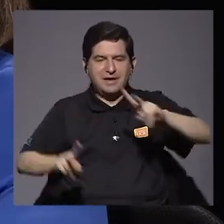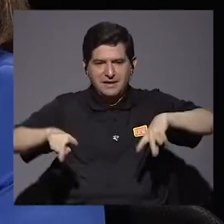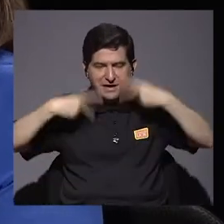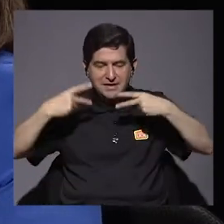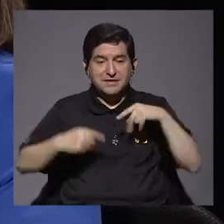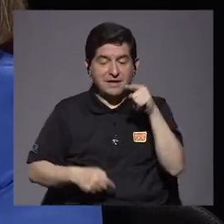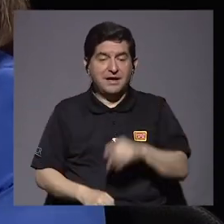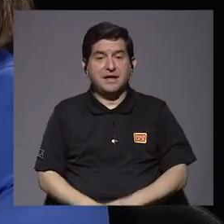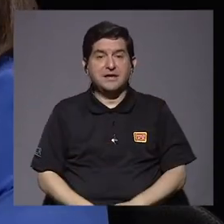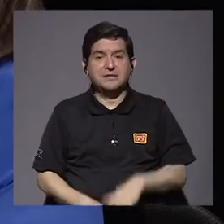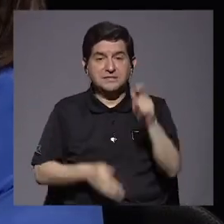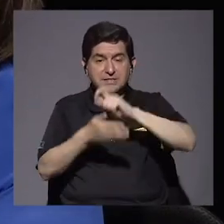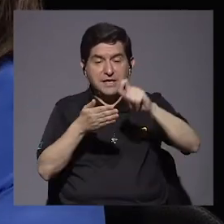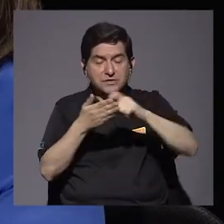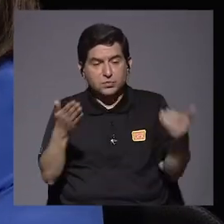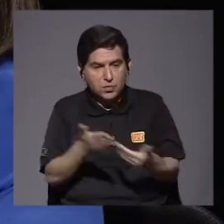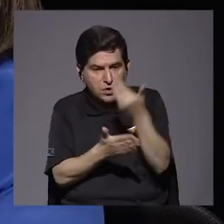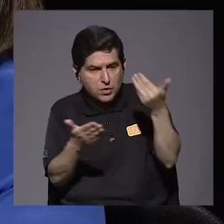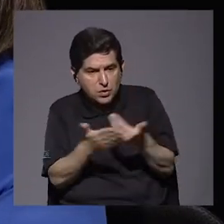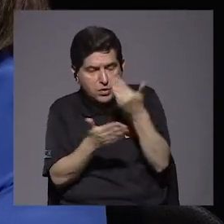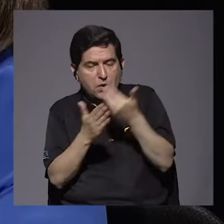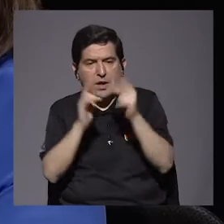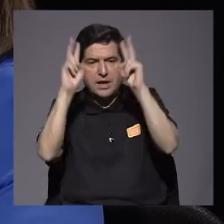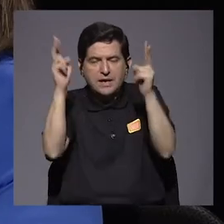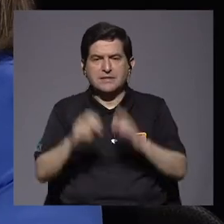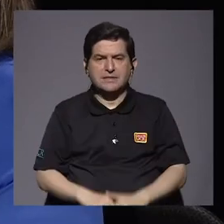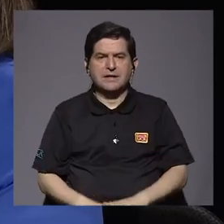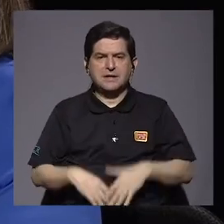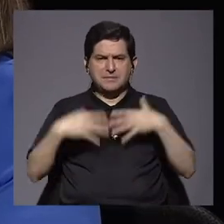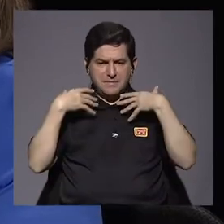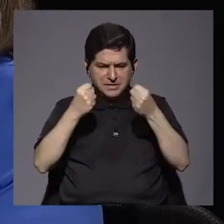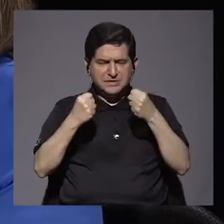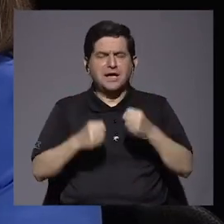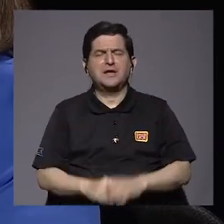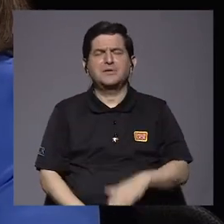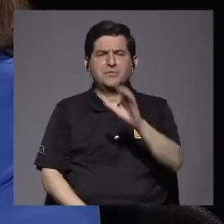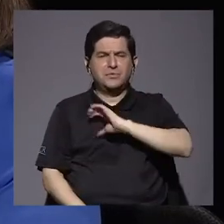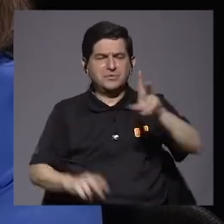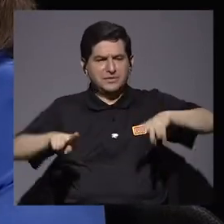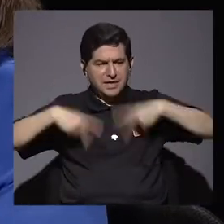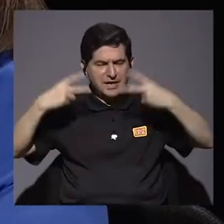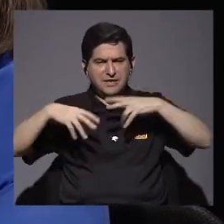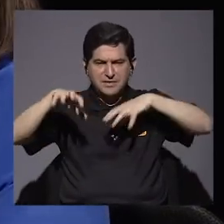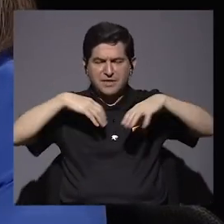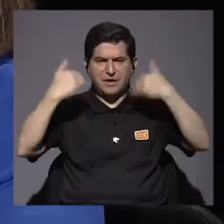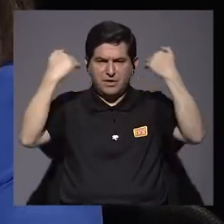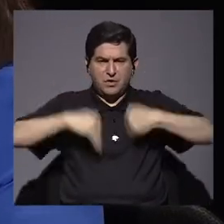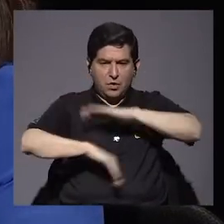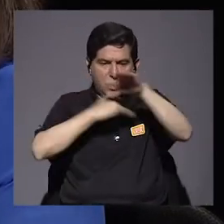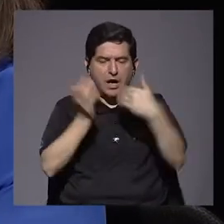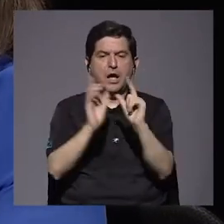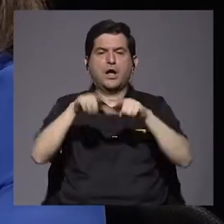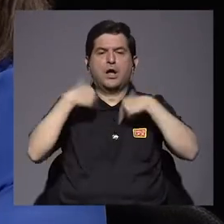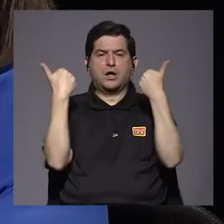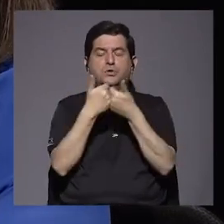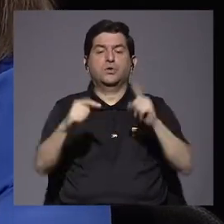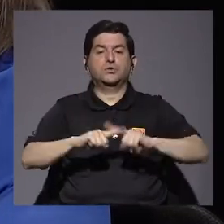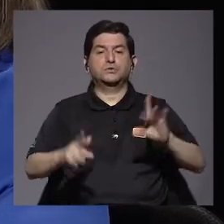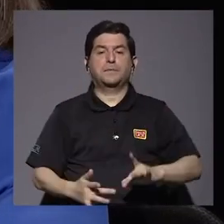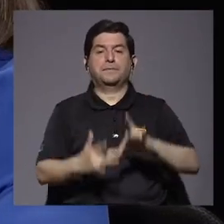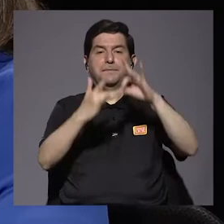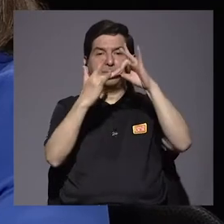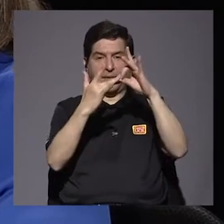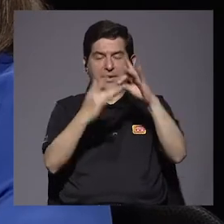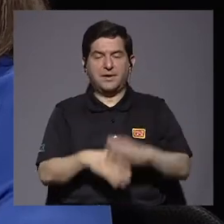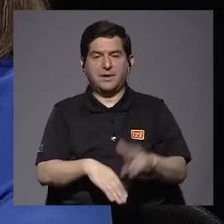escuela innovadora, incluso en el tema de la salud, la calidad de vida, el movimiento humano, hacia todos los grupos, pero en